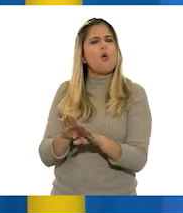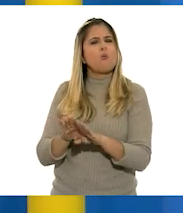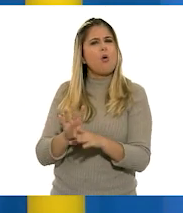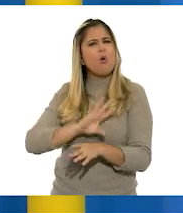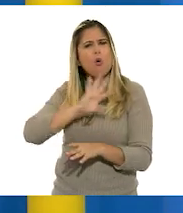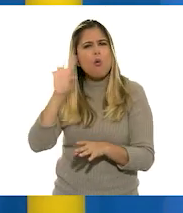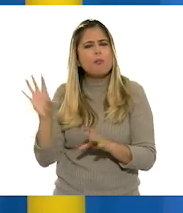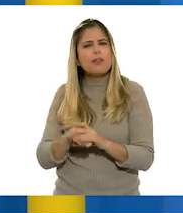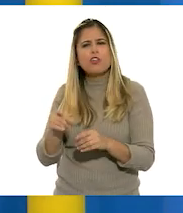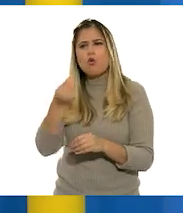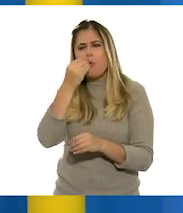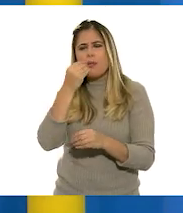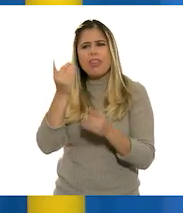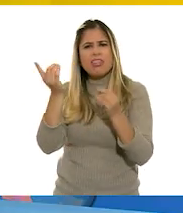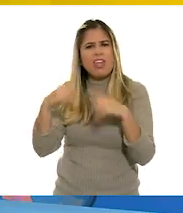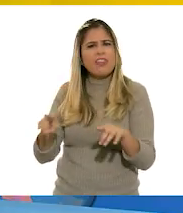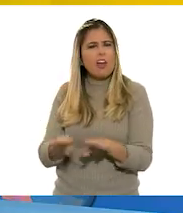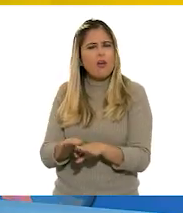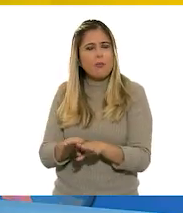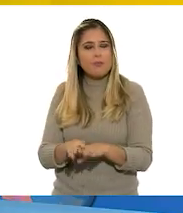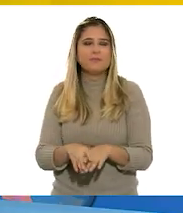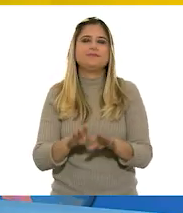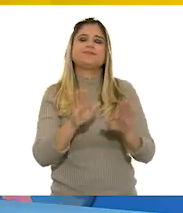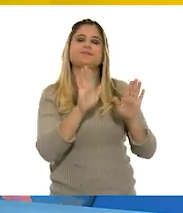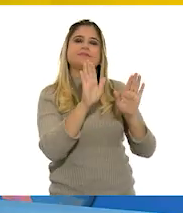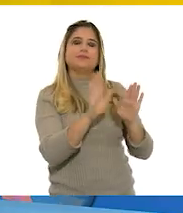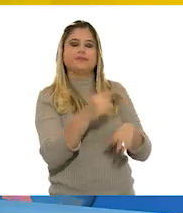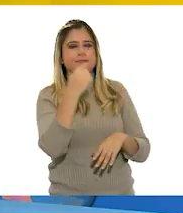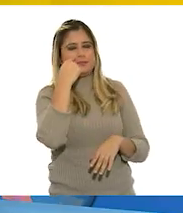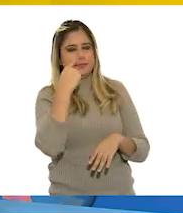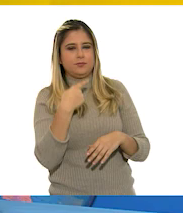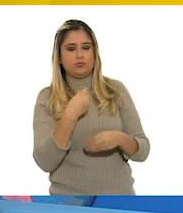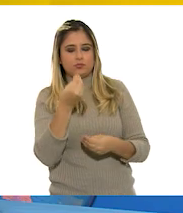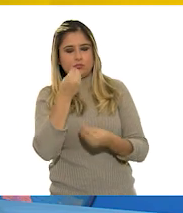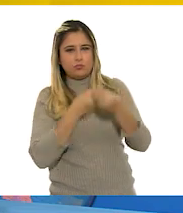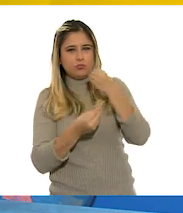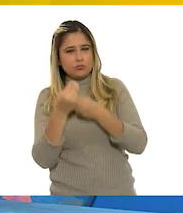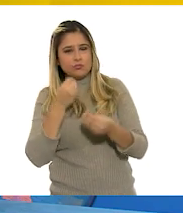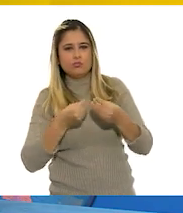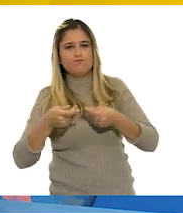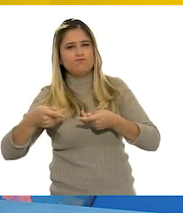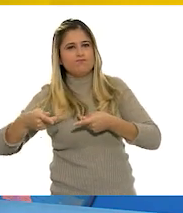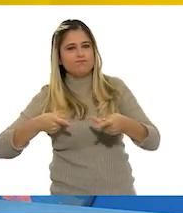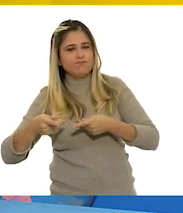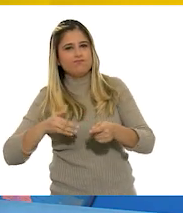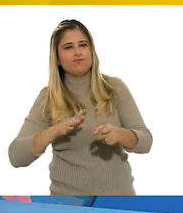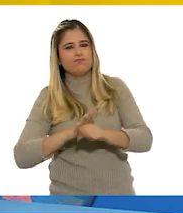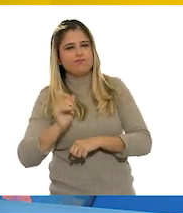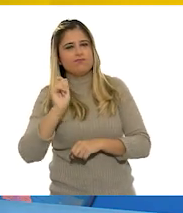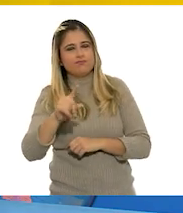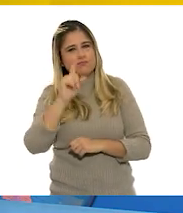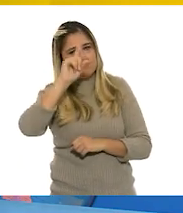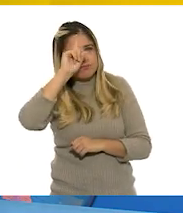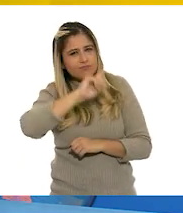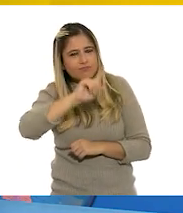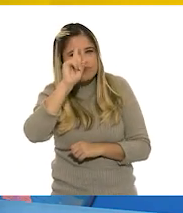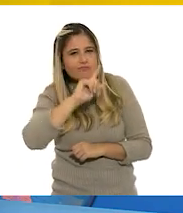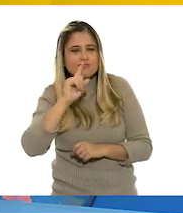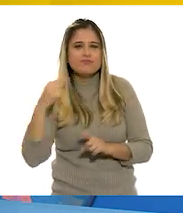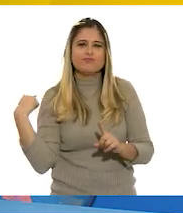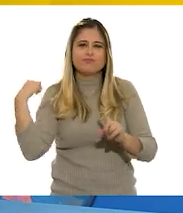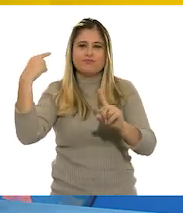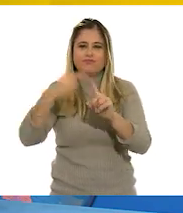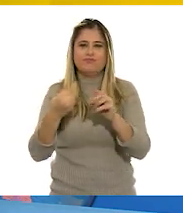cómo planeas tu dieta diaria? Bueno, pues para planear mis comidas llevo a la práctica las recomendaciones que se han sugerido en las